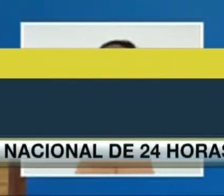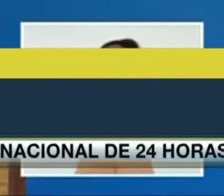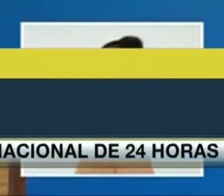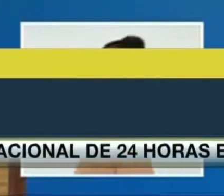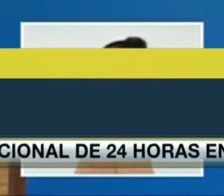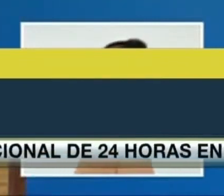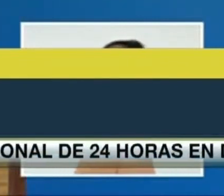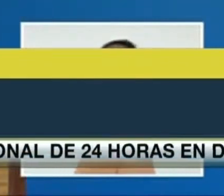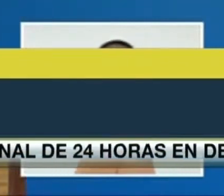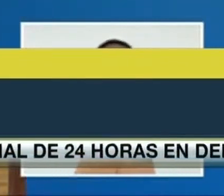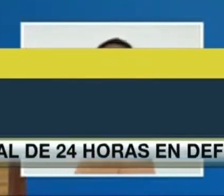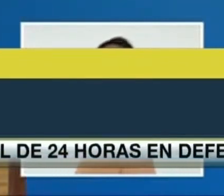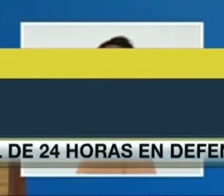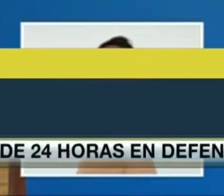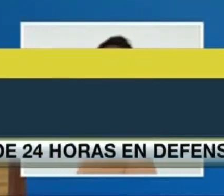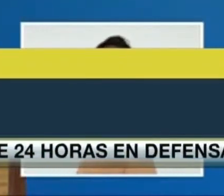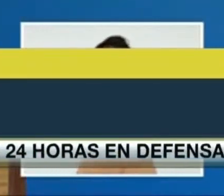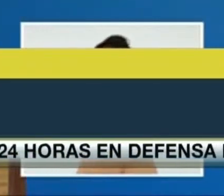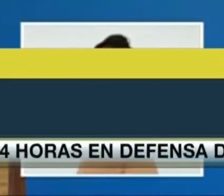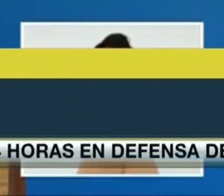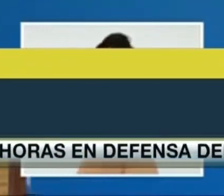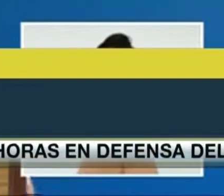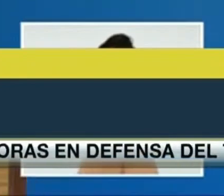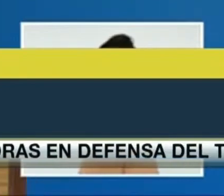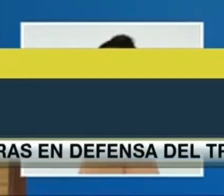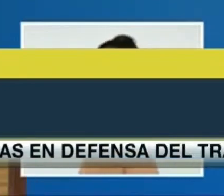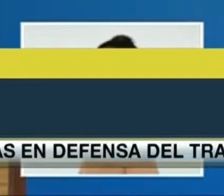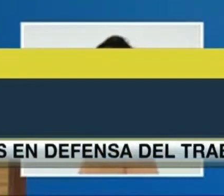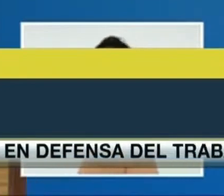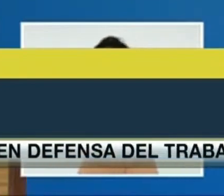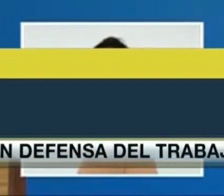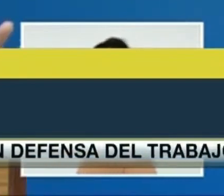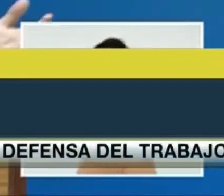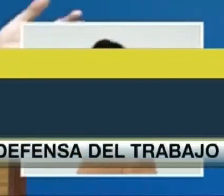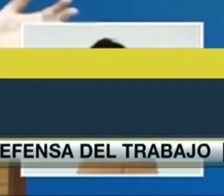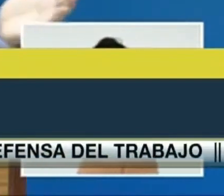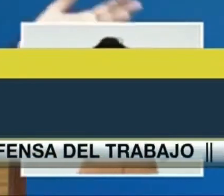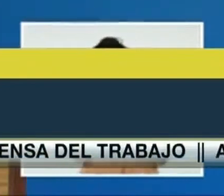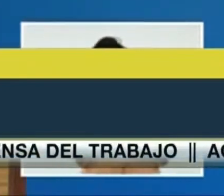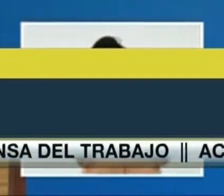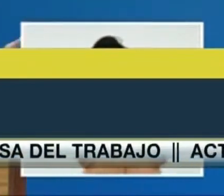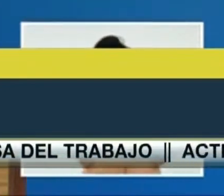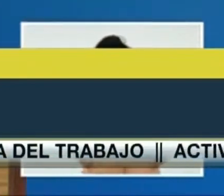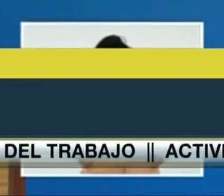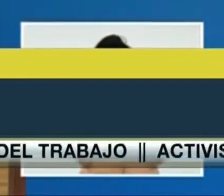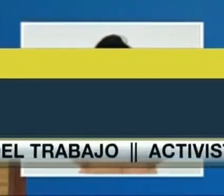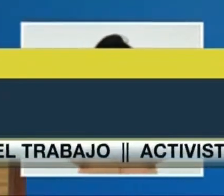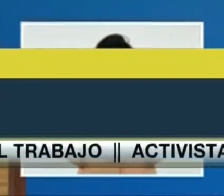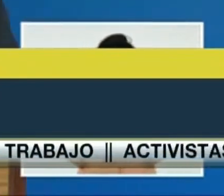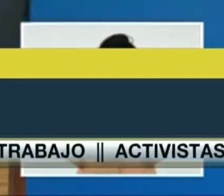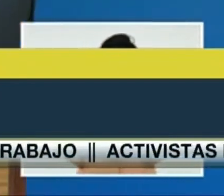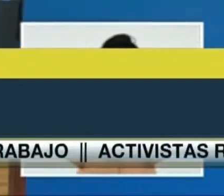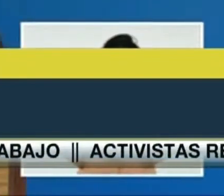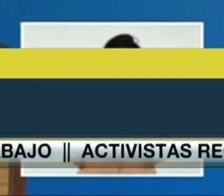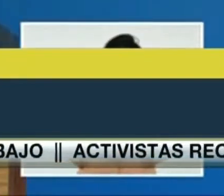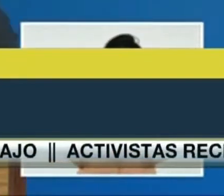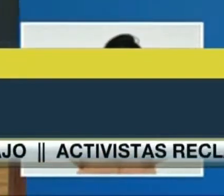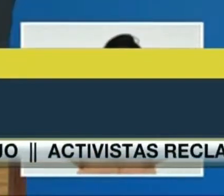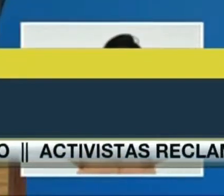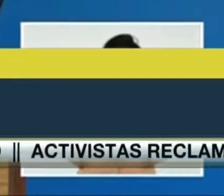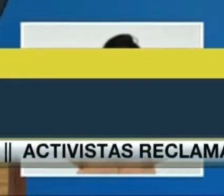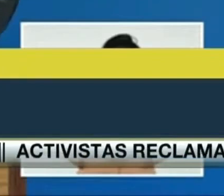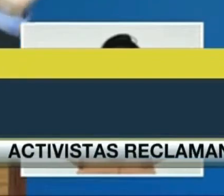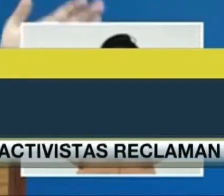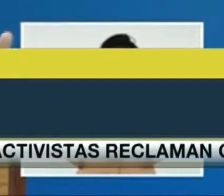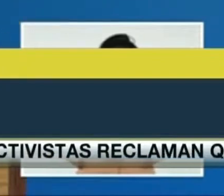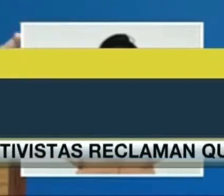han encontrado absolutamente ninguna razón y que ya sorprende la proliferación de